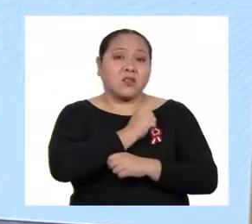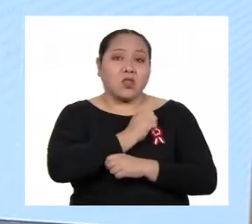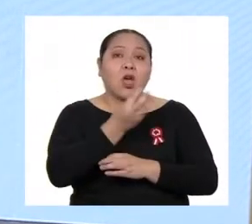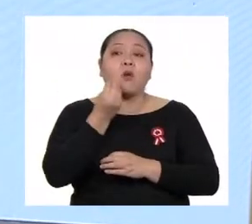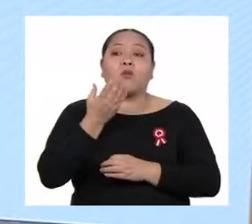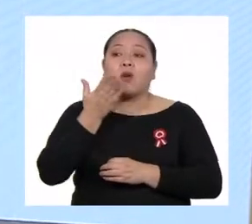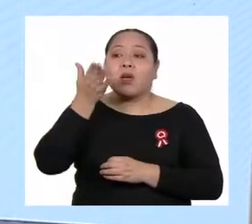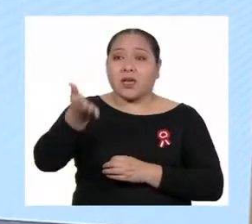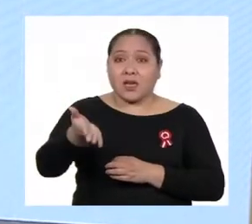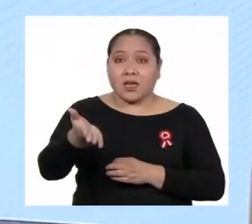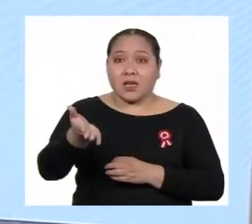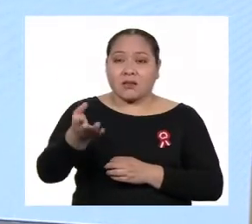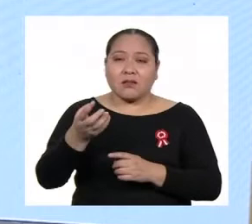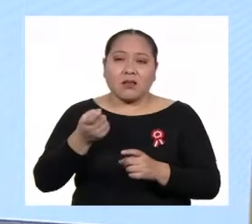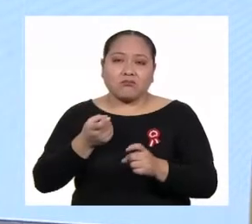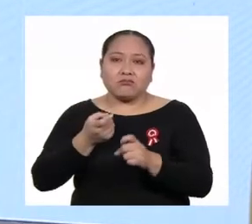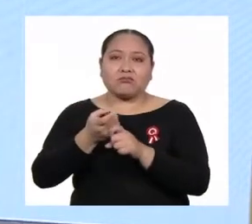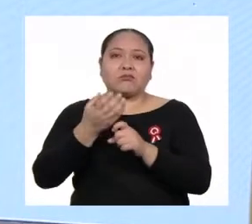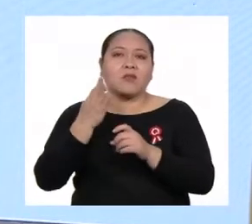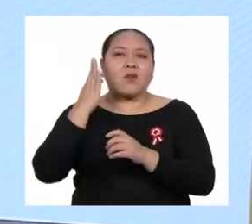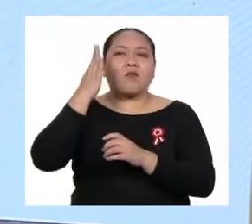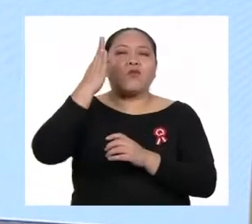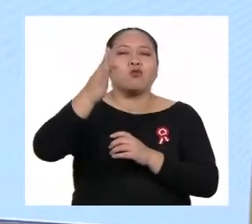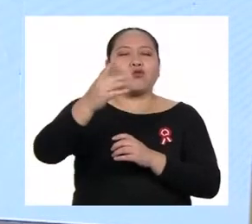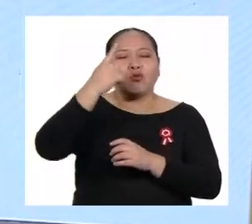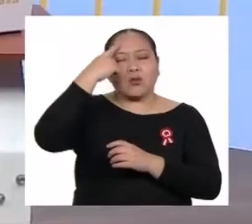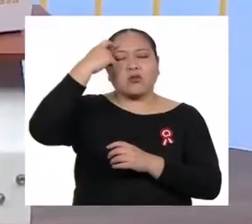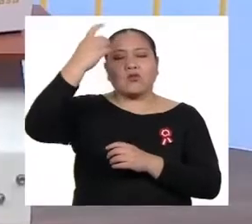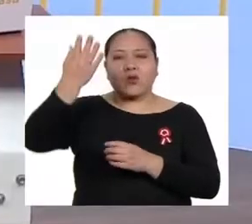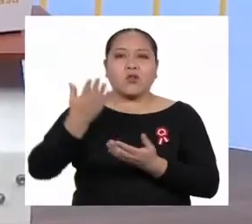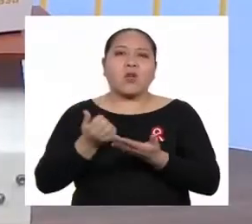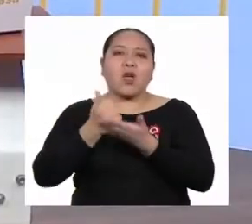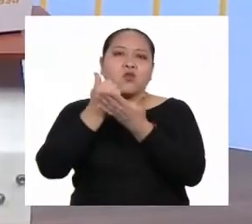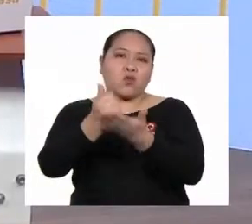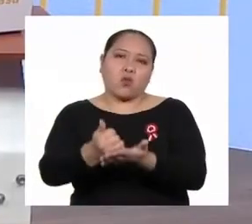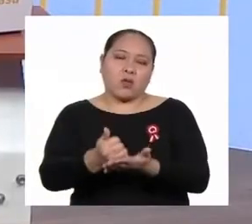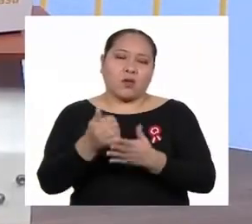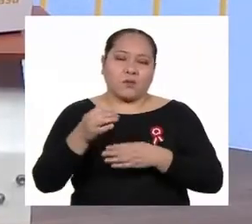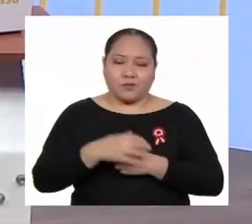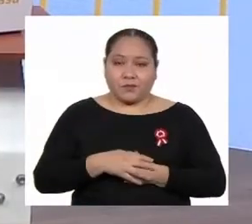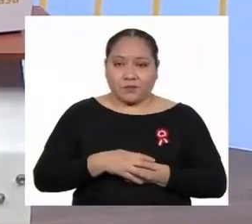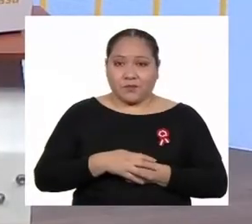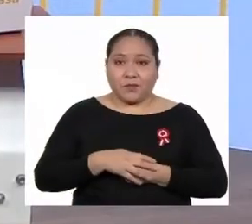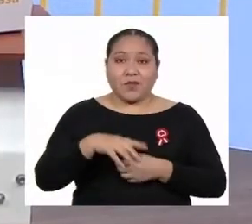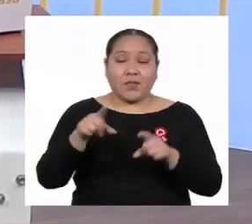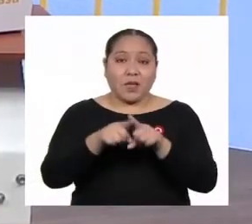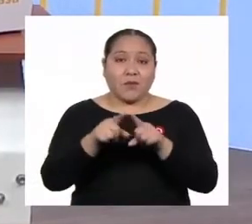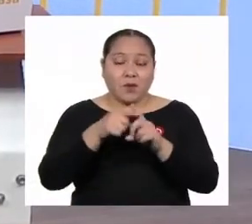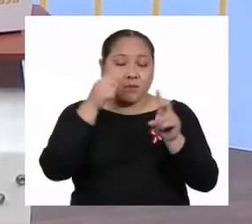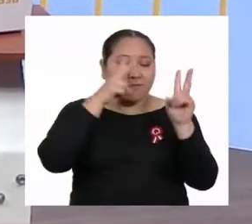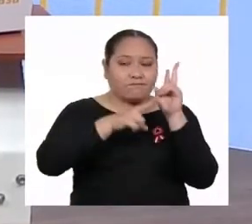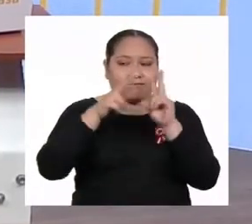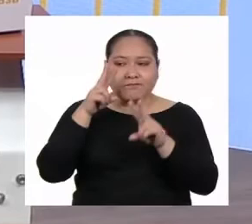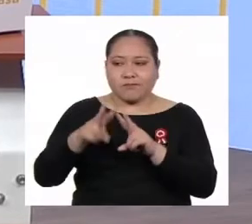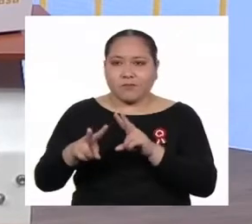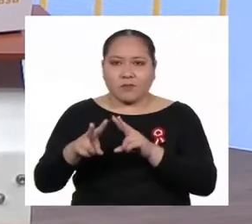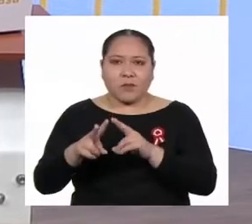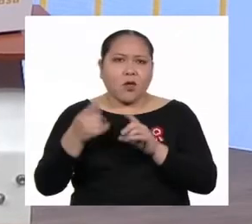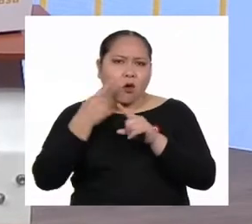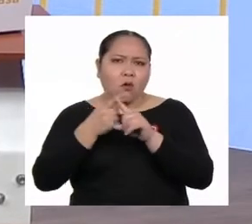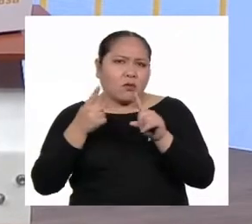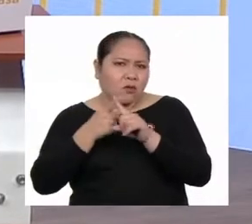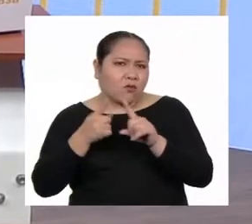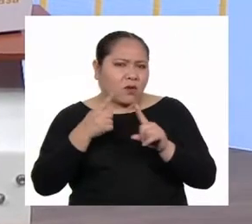impacto en el presente y en nuestros sueños para el futuro. Sin embargo, también veremos que hay muchas otras vivencias